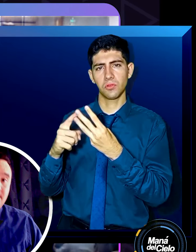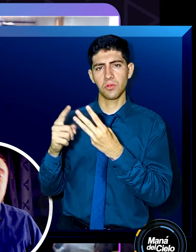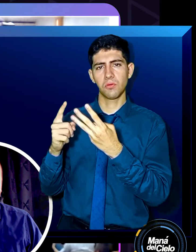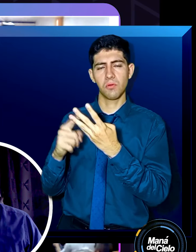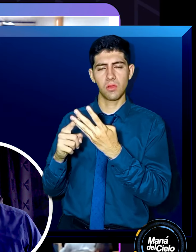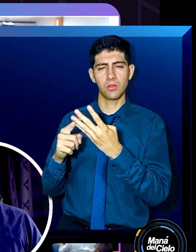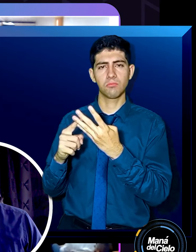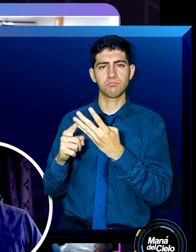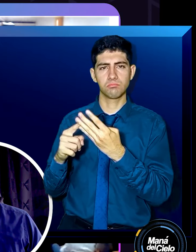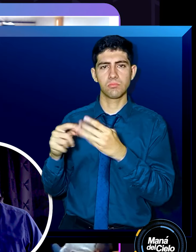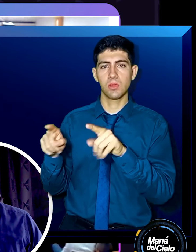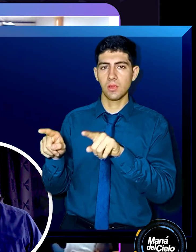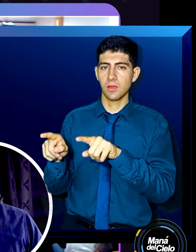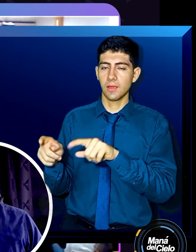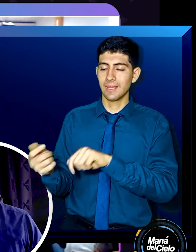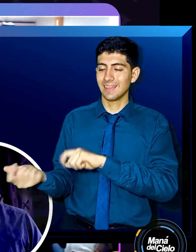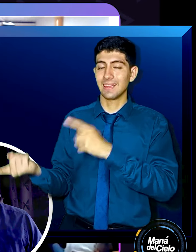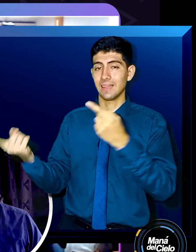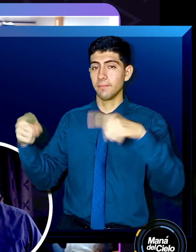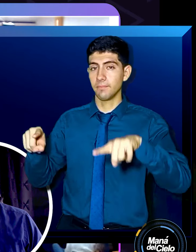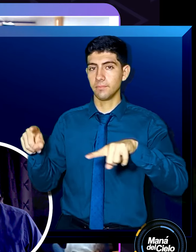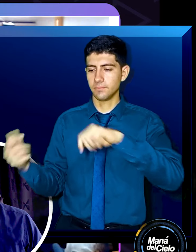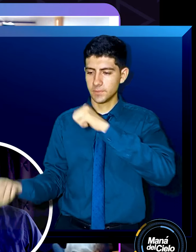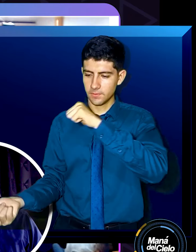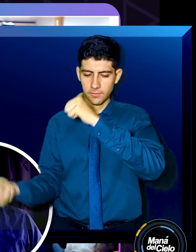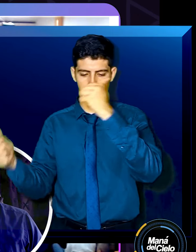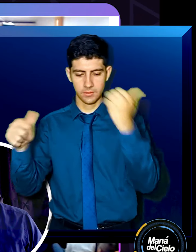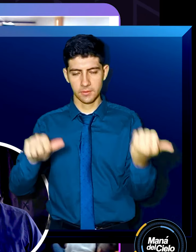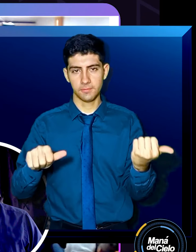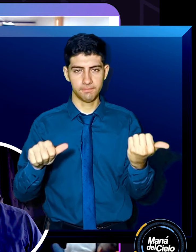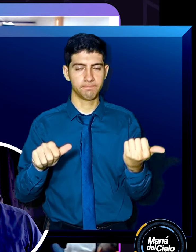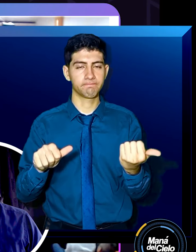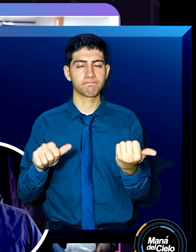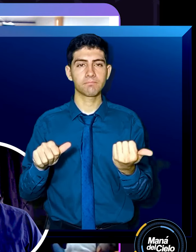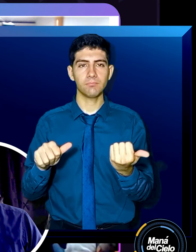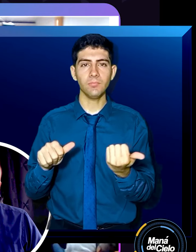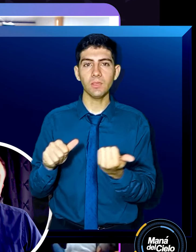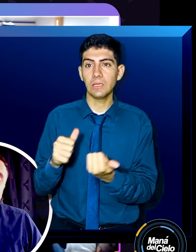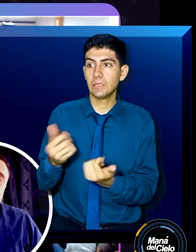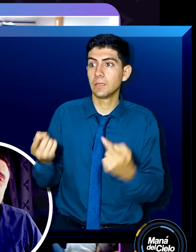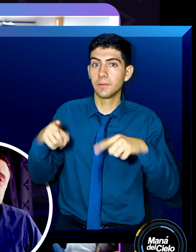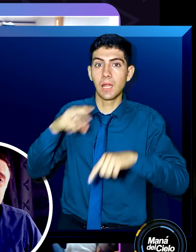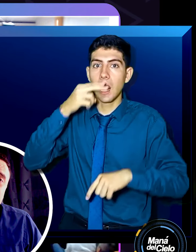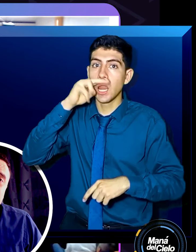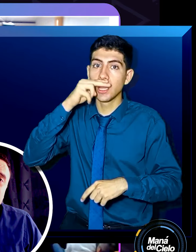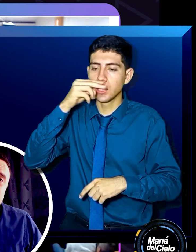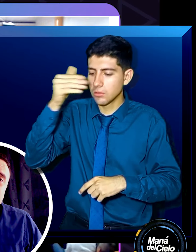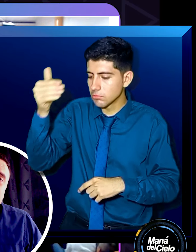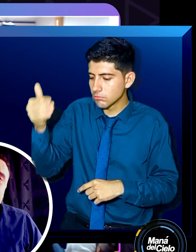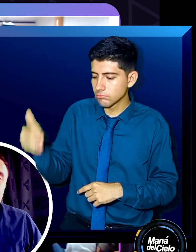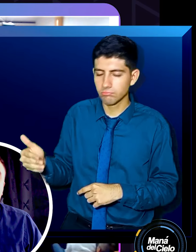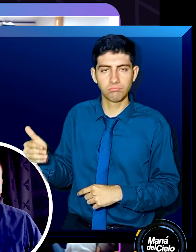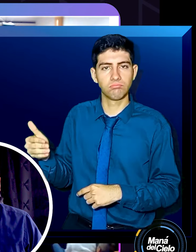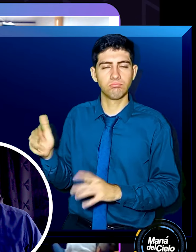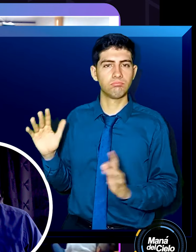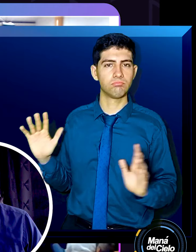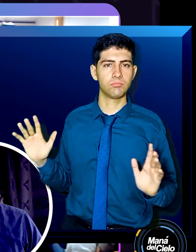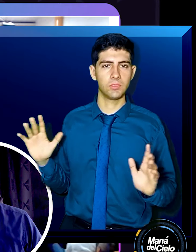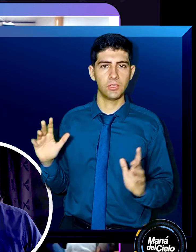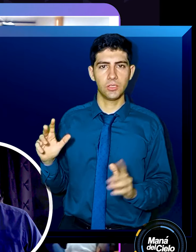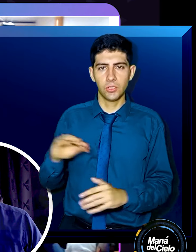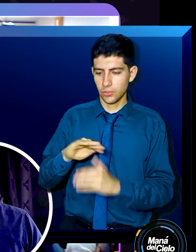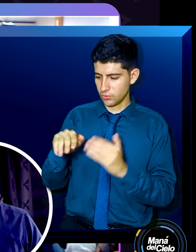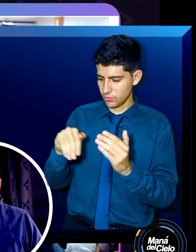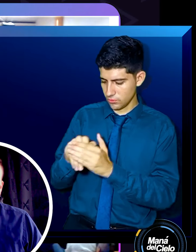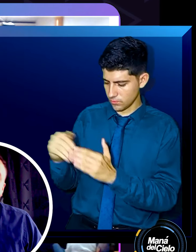Carlos Fontalvo, que tenía 2 menos que yo, el hermano Hernán Silguero, que tenía 2 menos que yo,